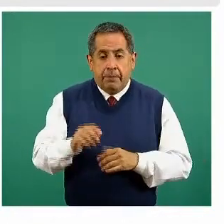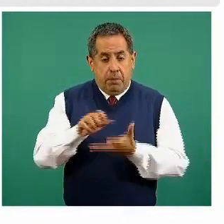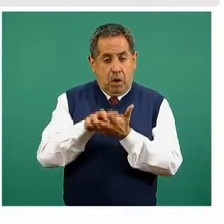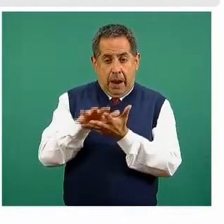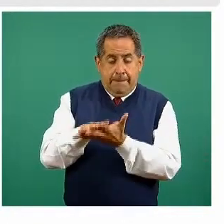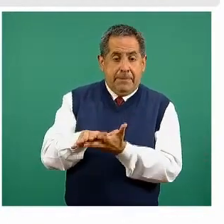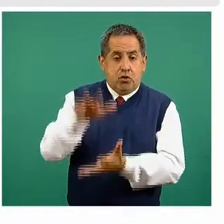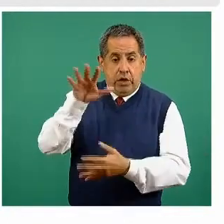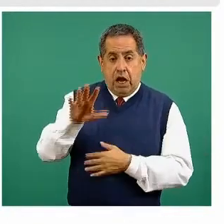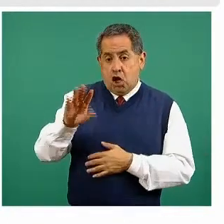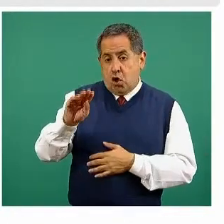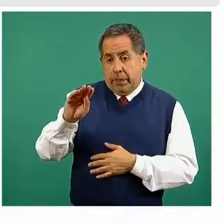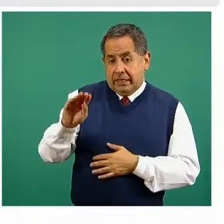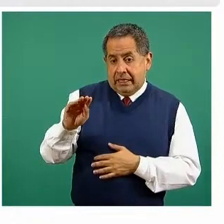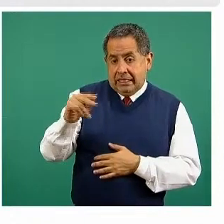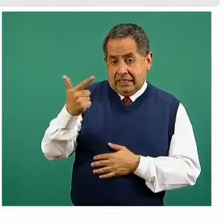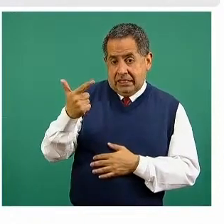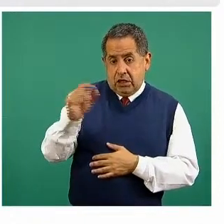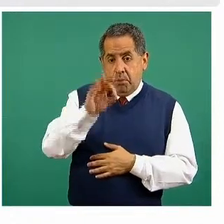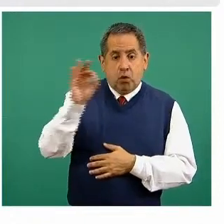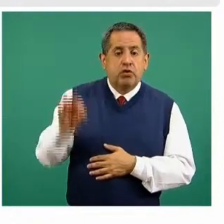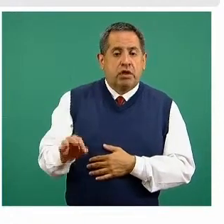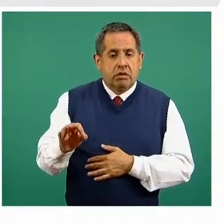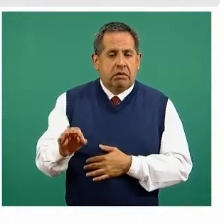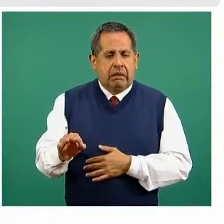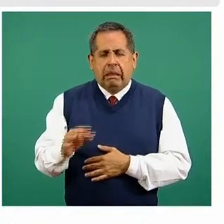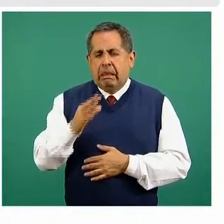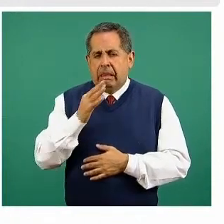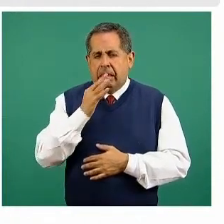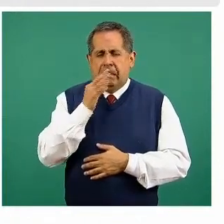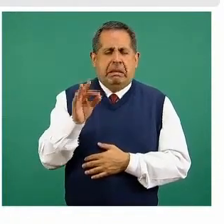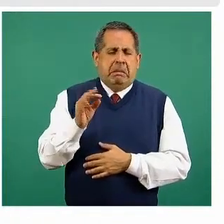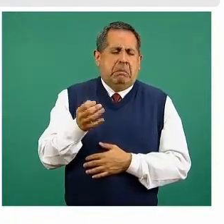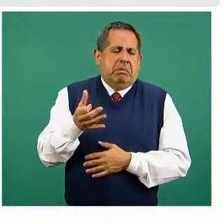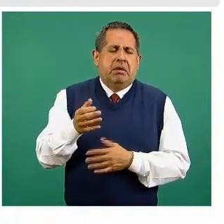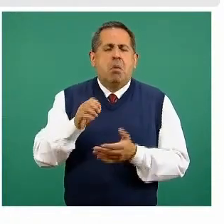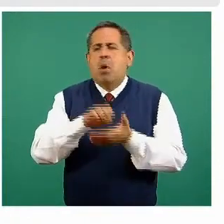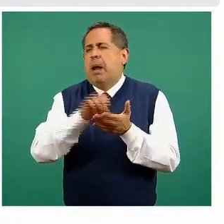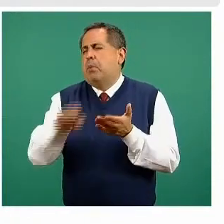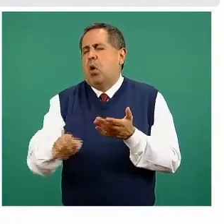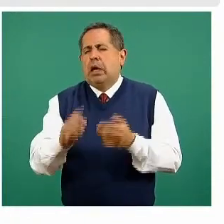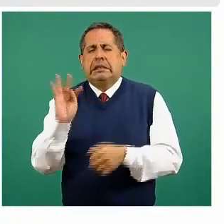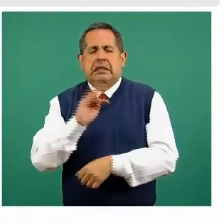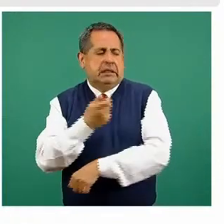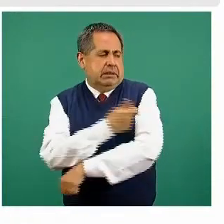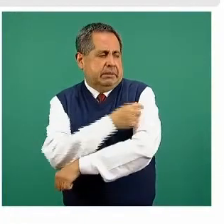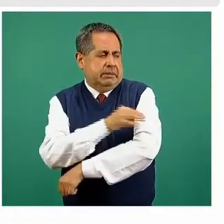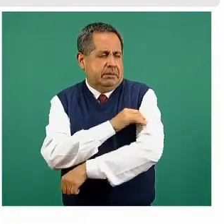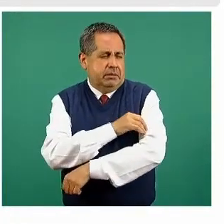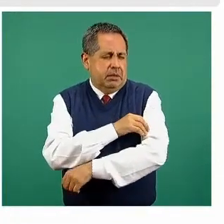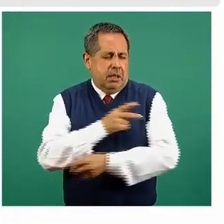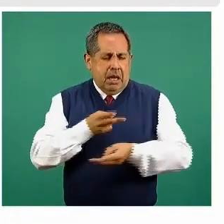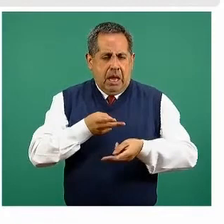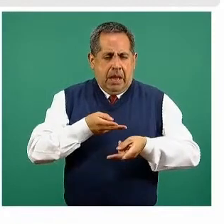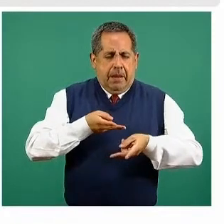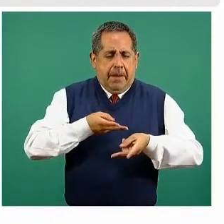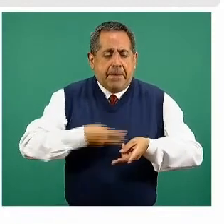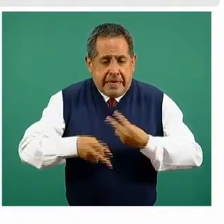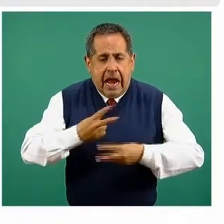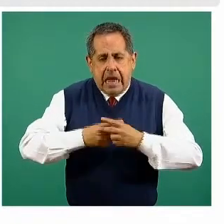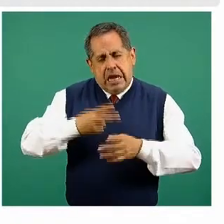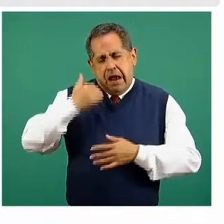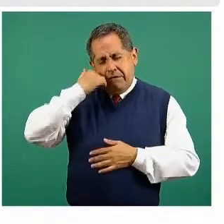momento 97%, son afecciones menores. Pongamos algunos ejemplos: fiebre, que es uno de los más